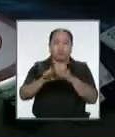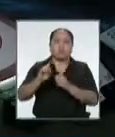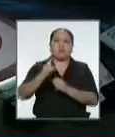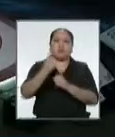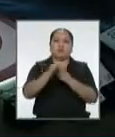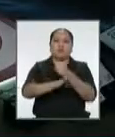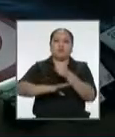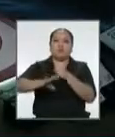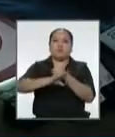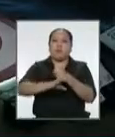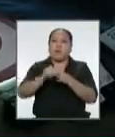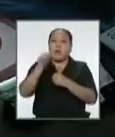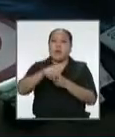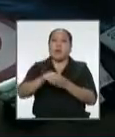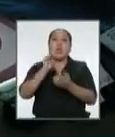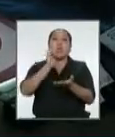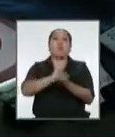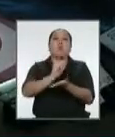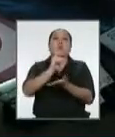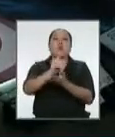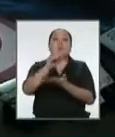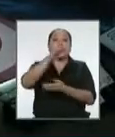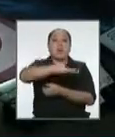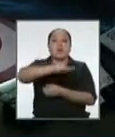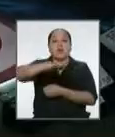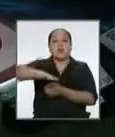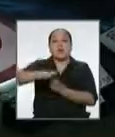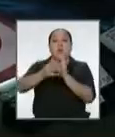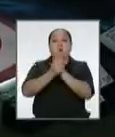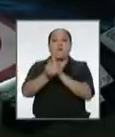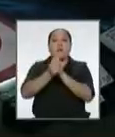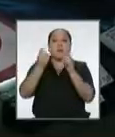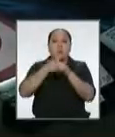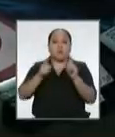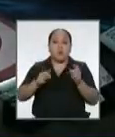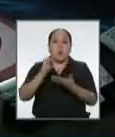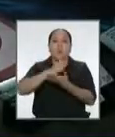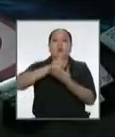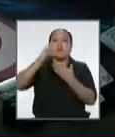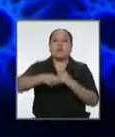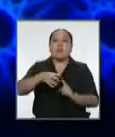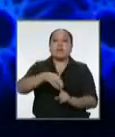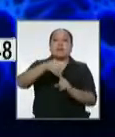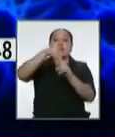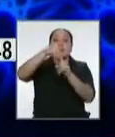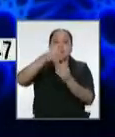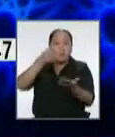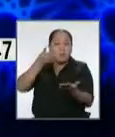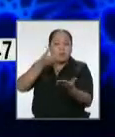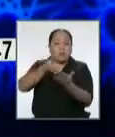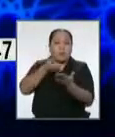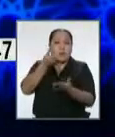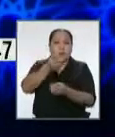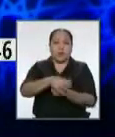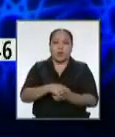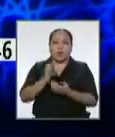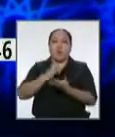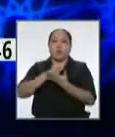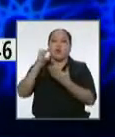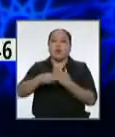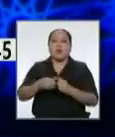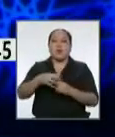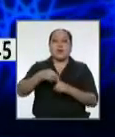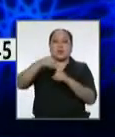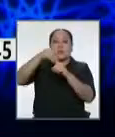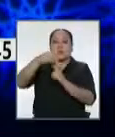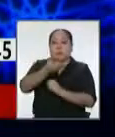frase mismocracia, ¿no, Gonzalo? Ahora eran los mismos de siempre, ¿no? Para no caer en la repetición de la palabra. Pero en todo caso,